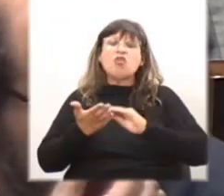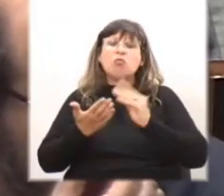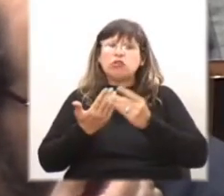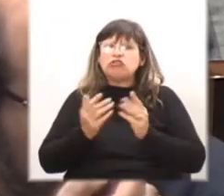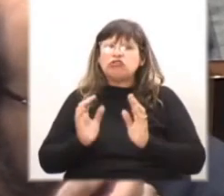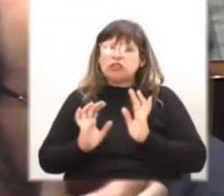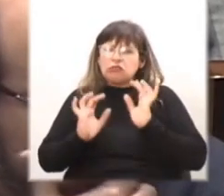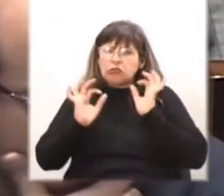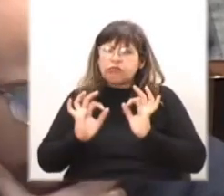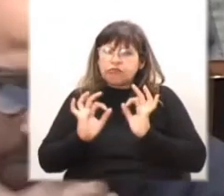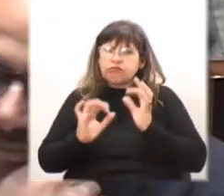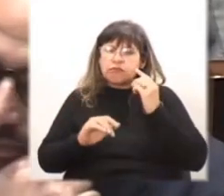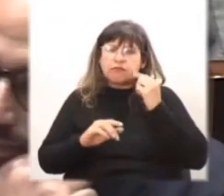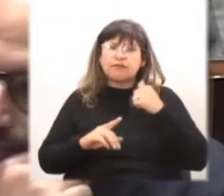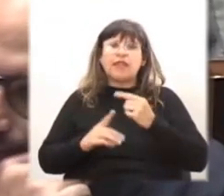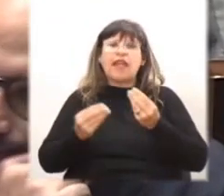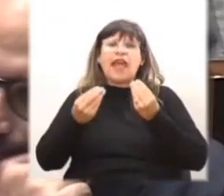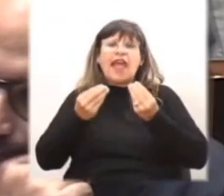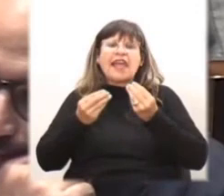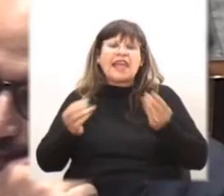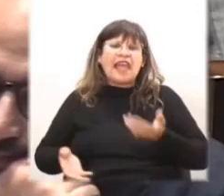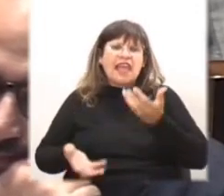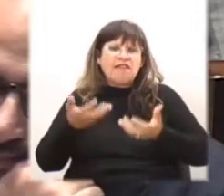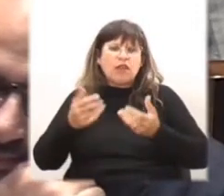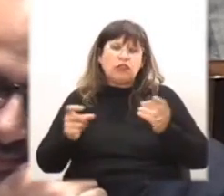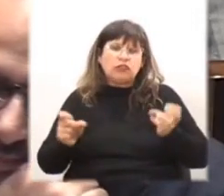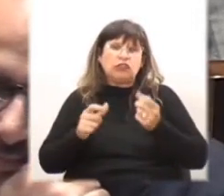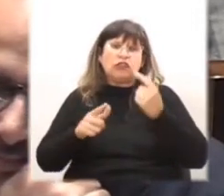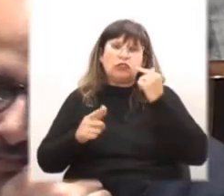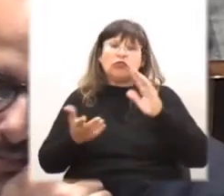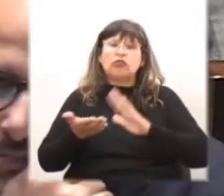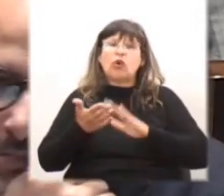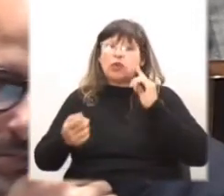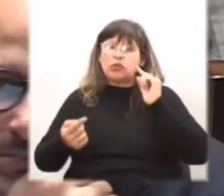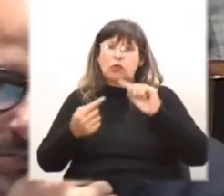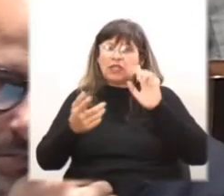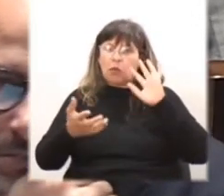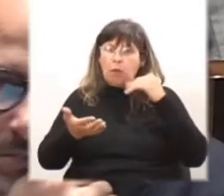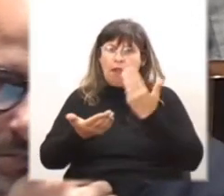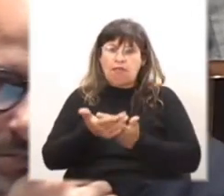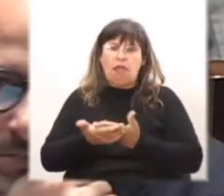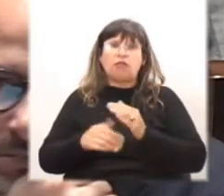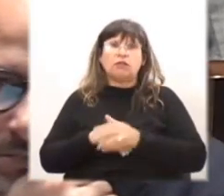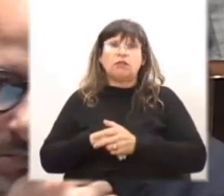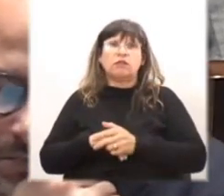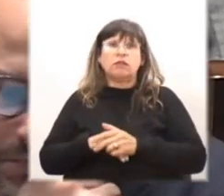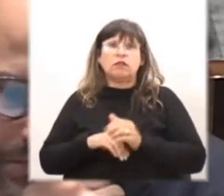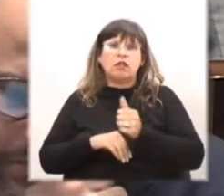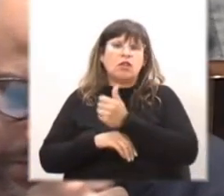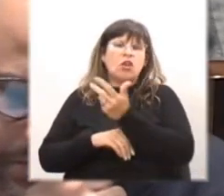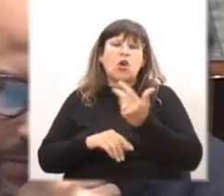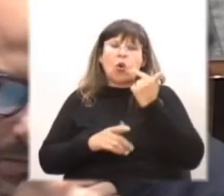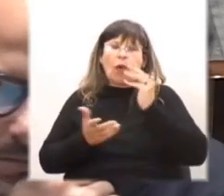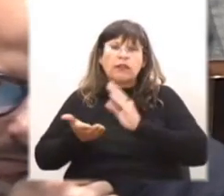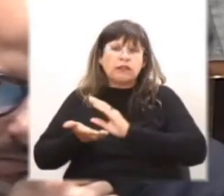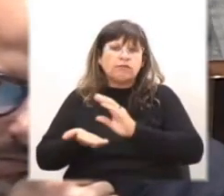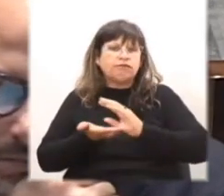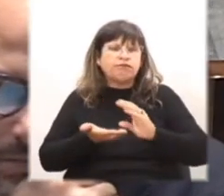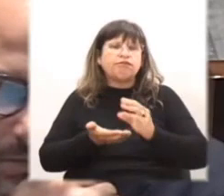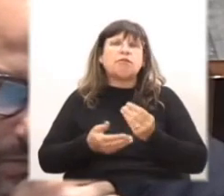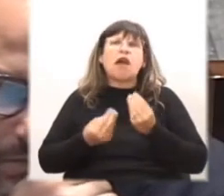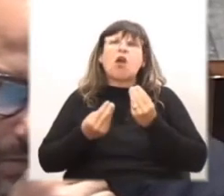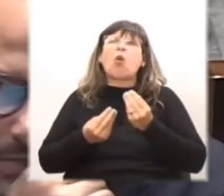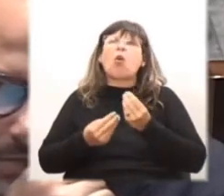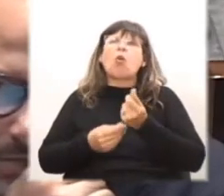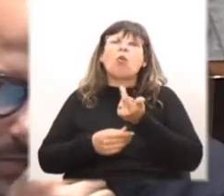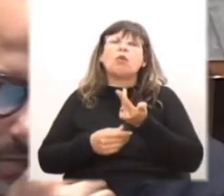puntual? ¿Qué evaluación se ha realizado en función a los objetivos planteados? ¿Cuántas partidas y de qué monto